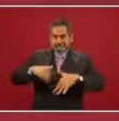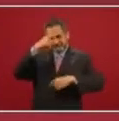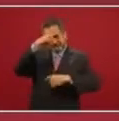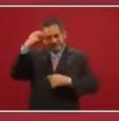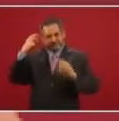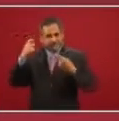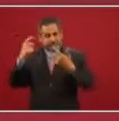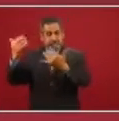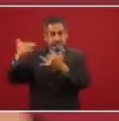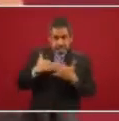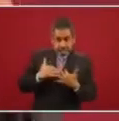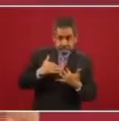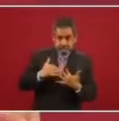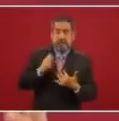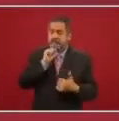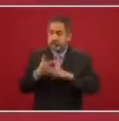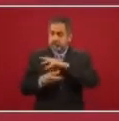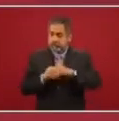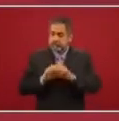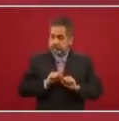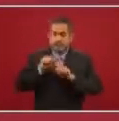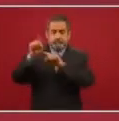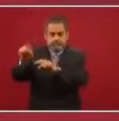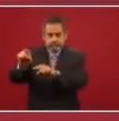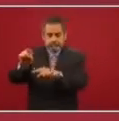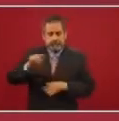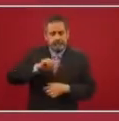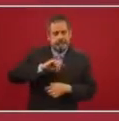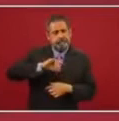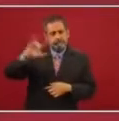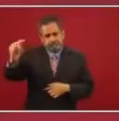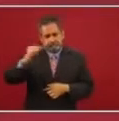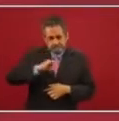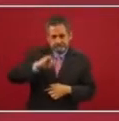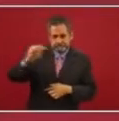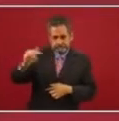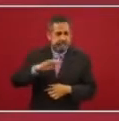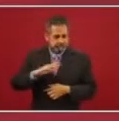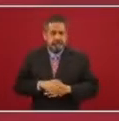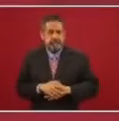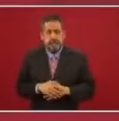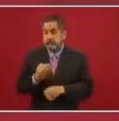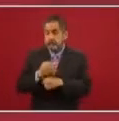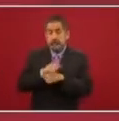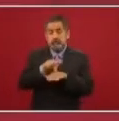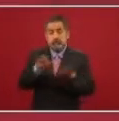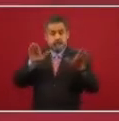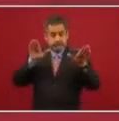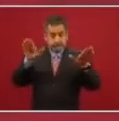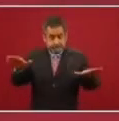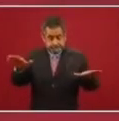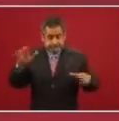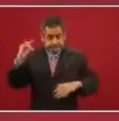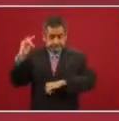importante de viajeros de méxico hacia ella respecto al tema de aeropuertos no existe como ya lo dije